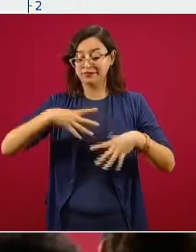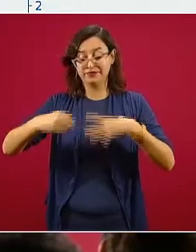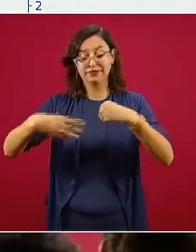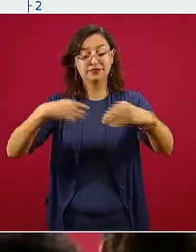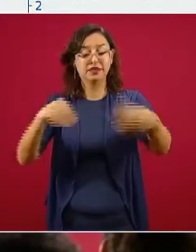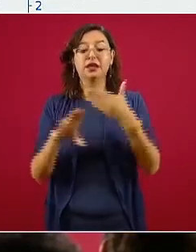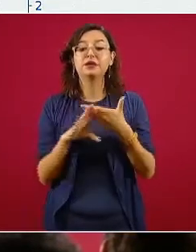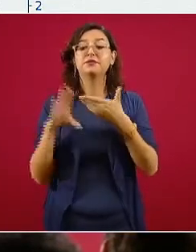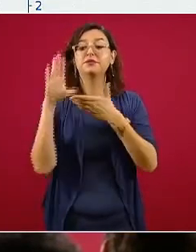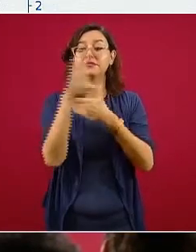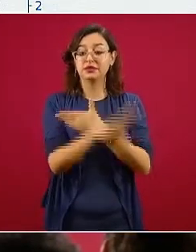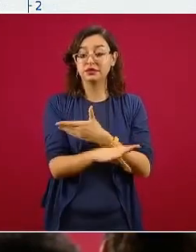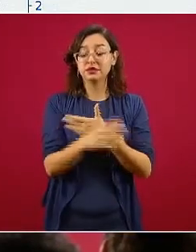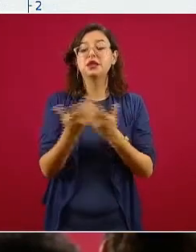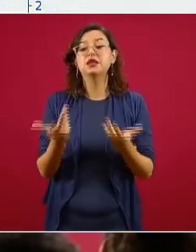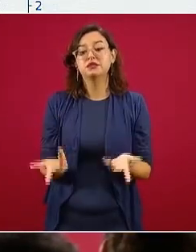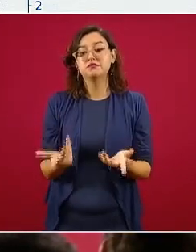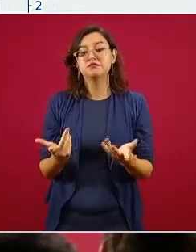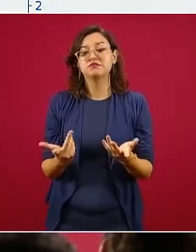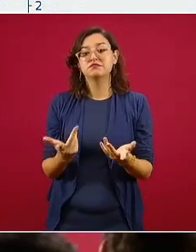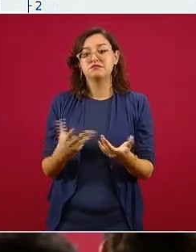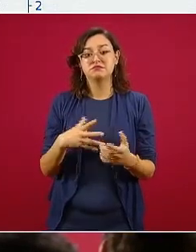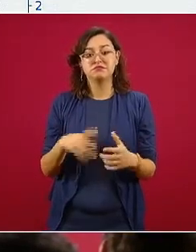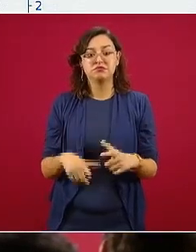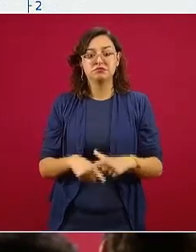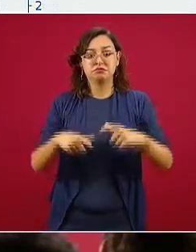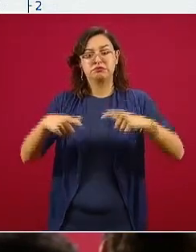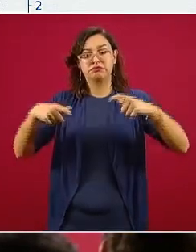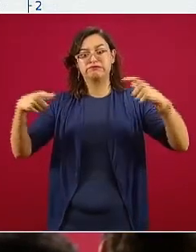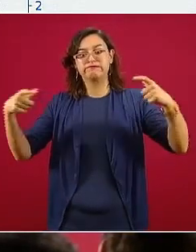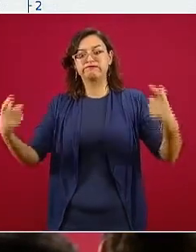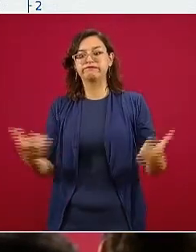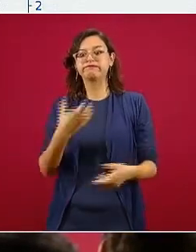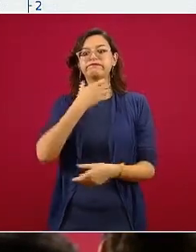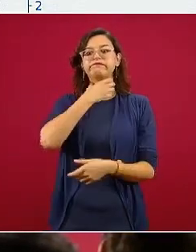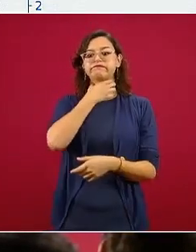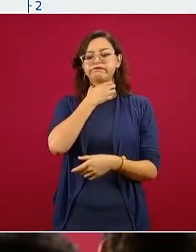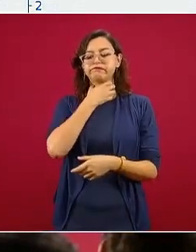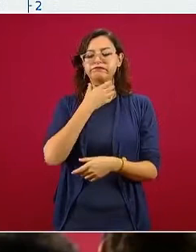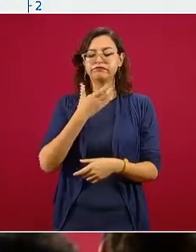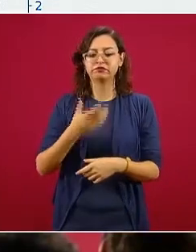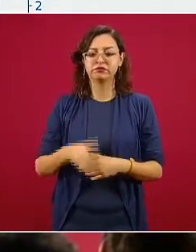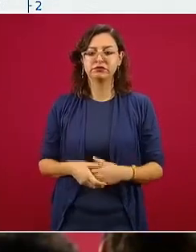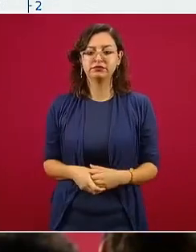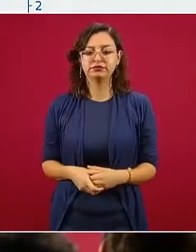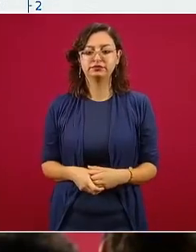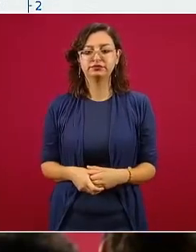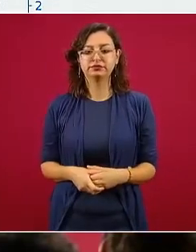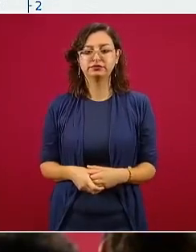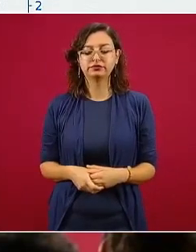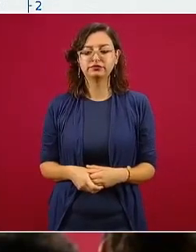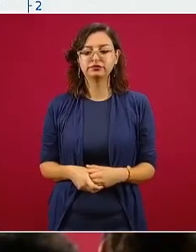y evitar que exista estos casos más allá de lo que ha sido predicho.